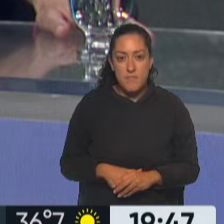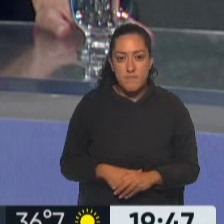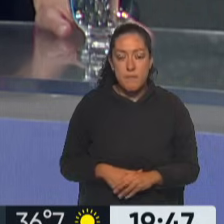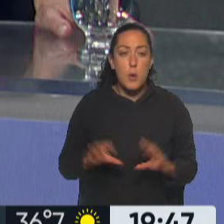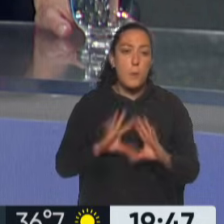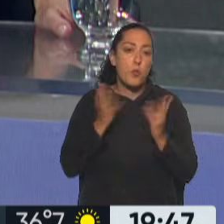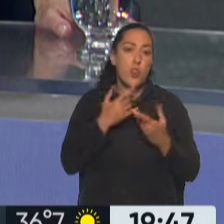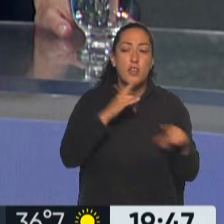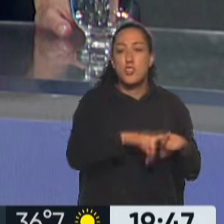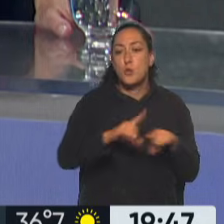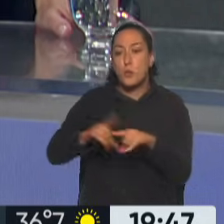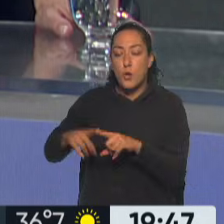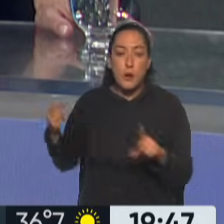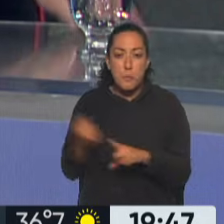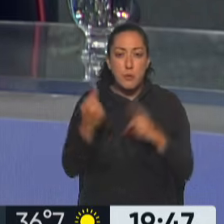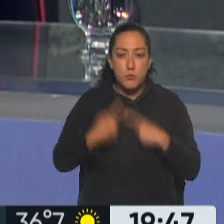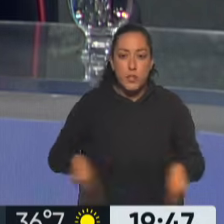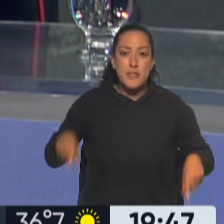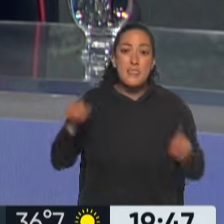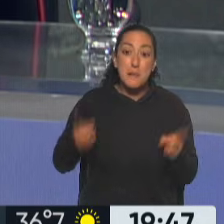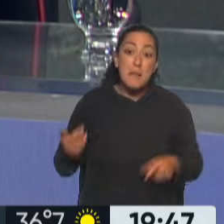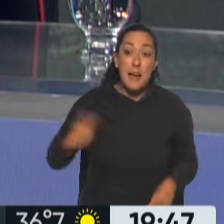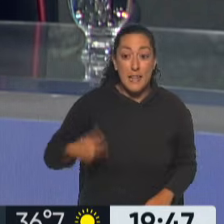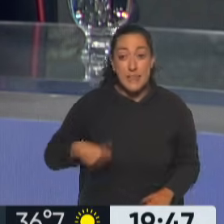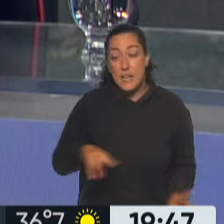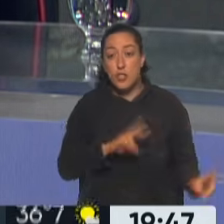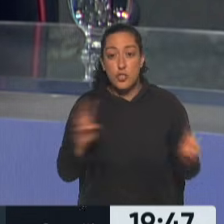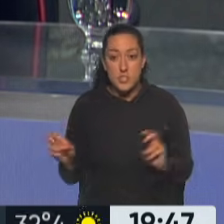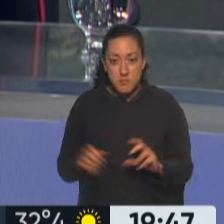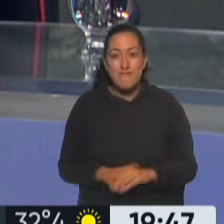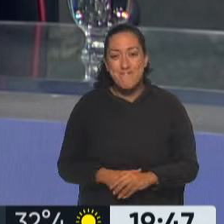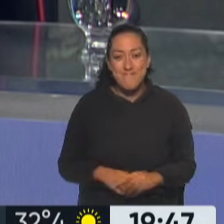el mundo del espectáculo. Pero también tenemos noticias de nuestro país, de otros temas. Aquí van en este compacto.